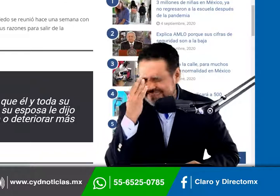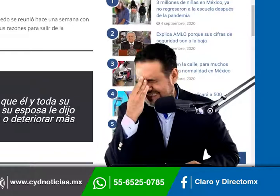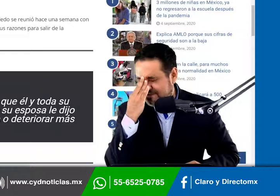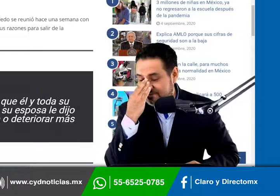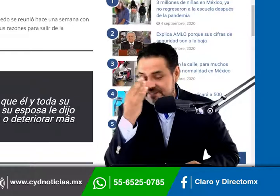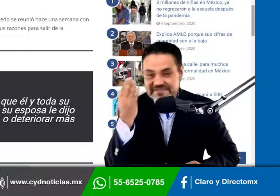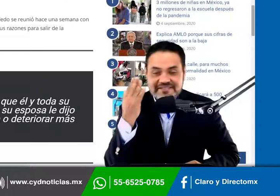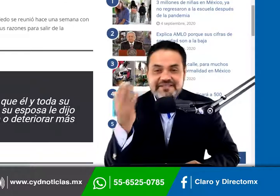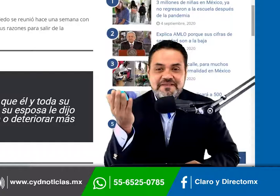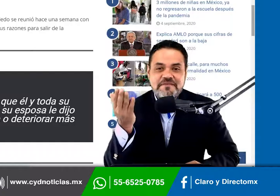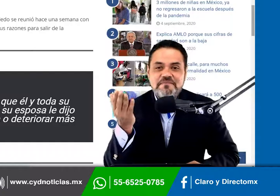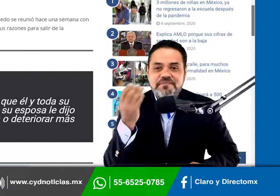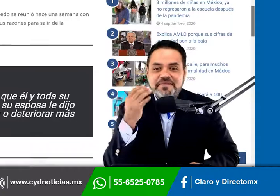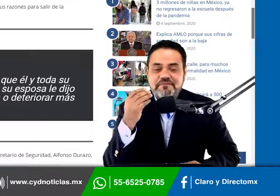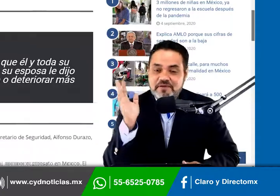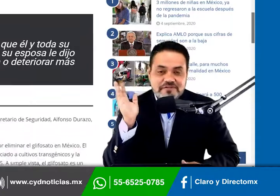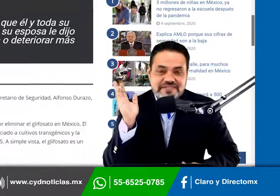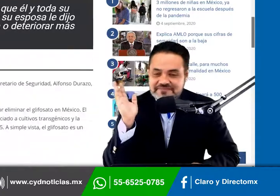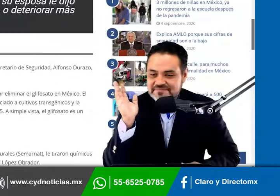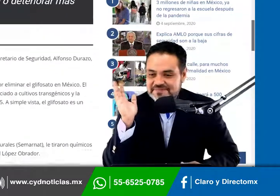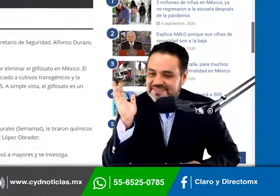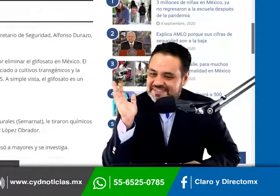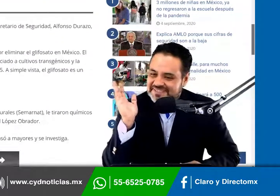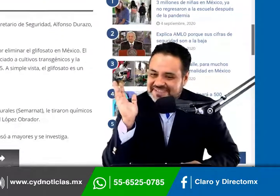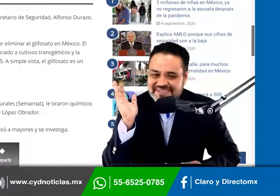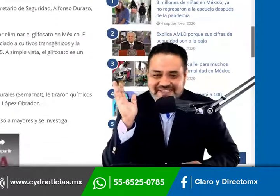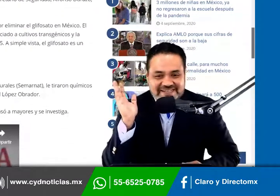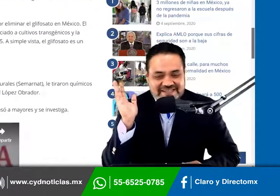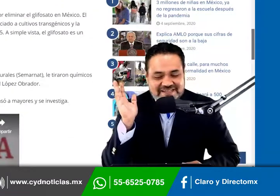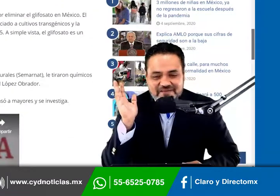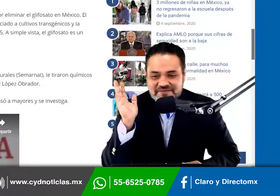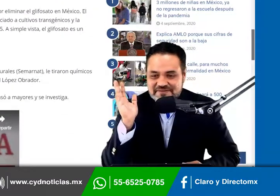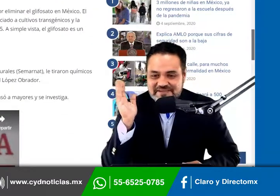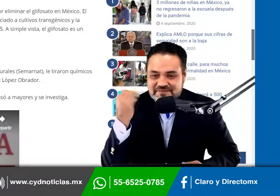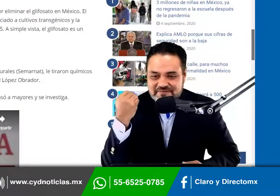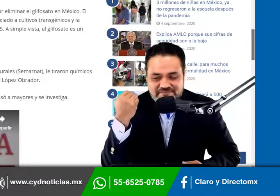Nacional. Fíjense nada más. Bueno, no sé.